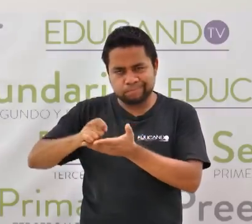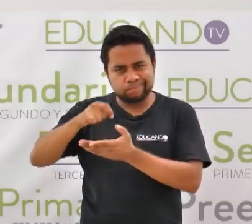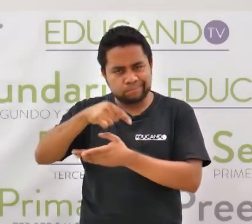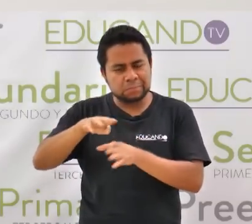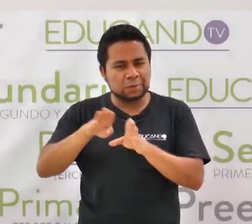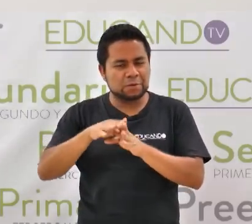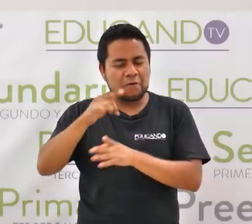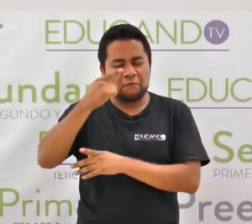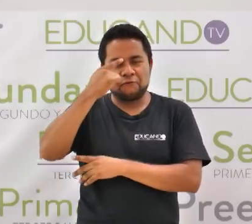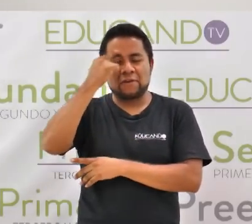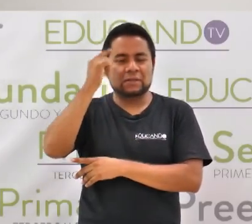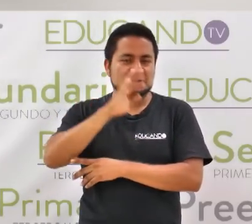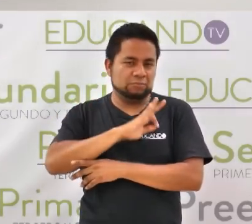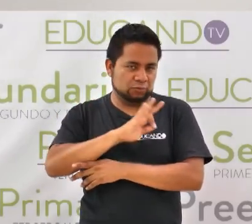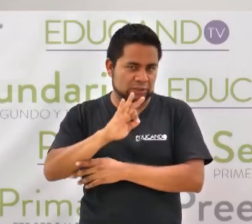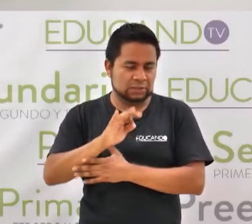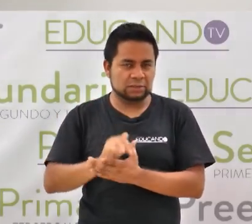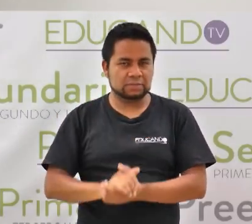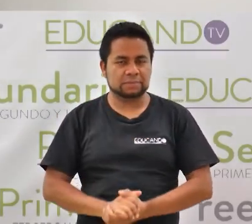va a ser un poco más fácil